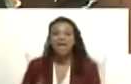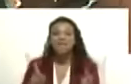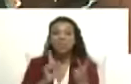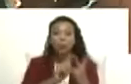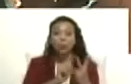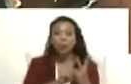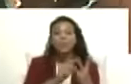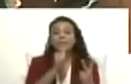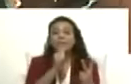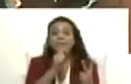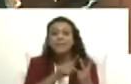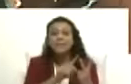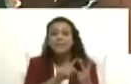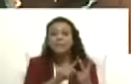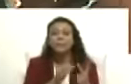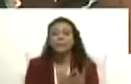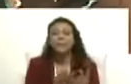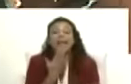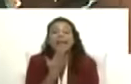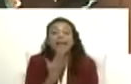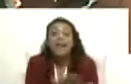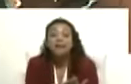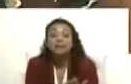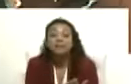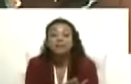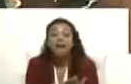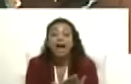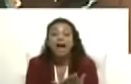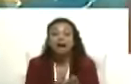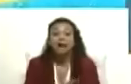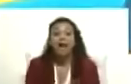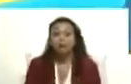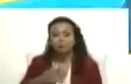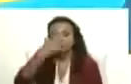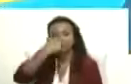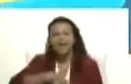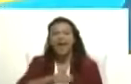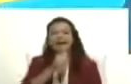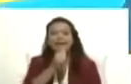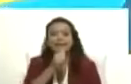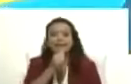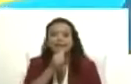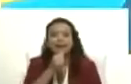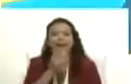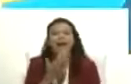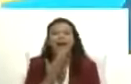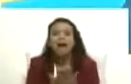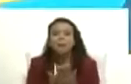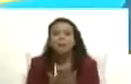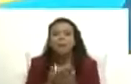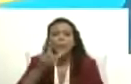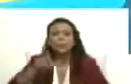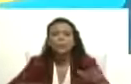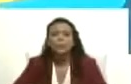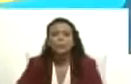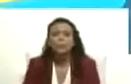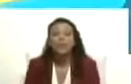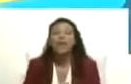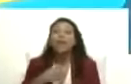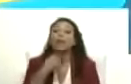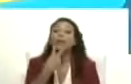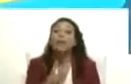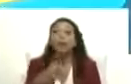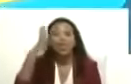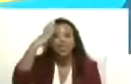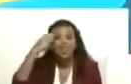lugar, dar las gracias al gran protagonista, dar las gracias a la voz de